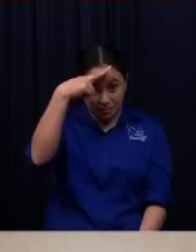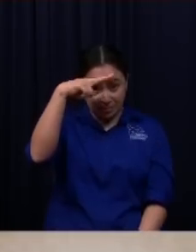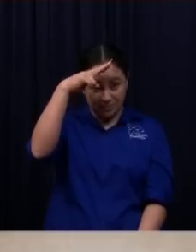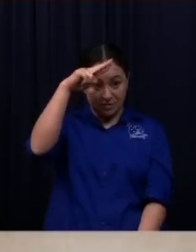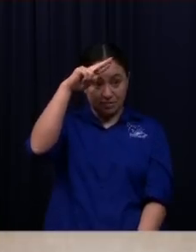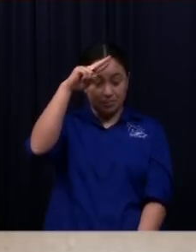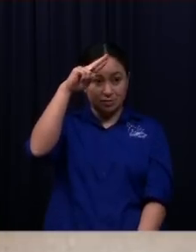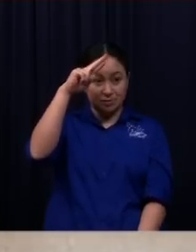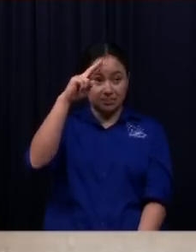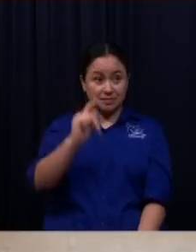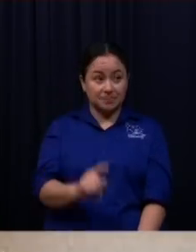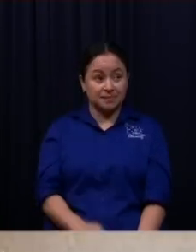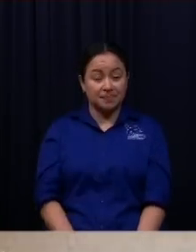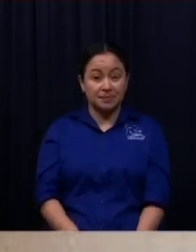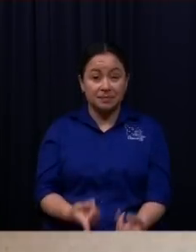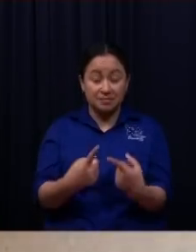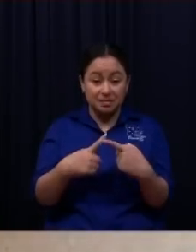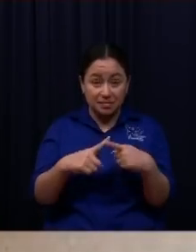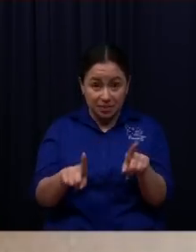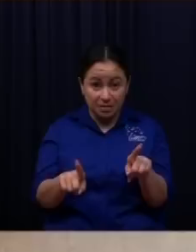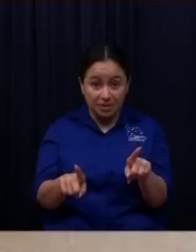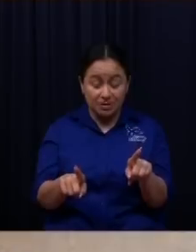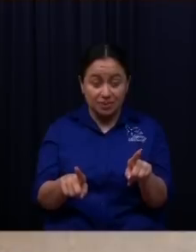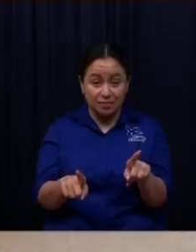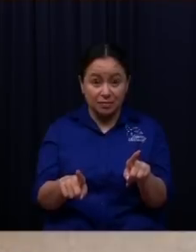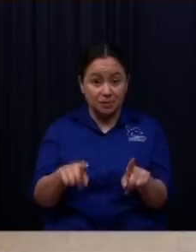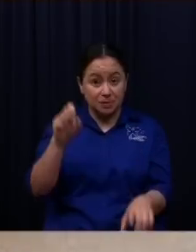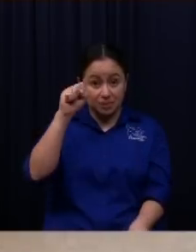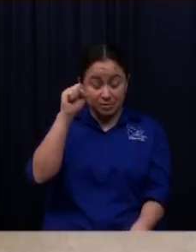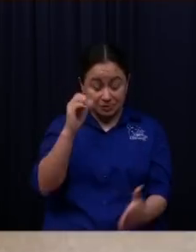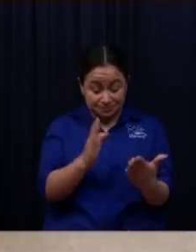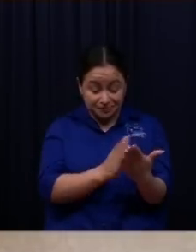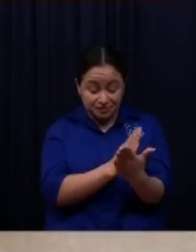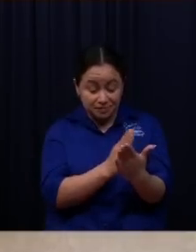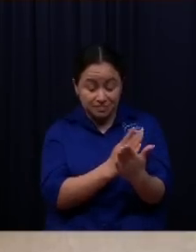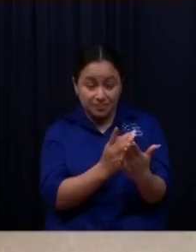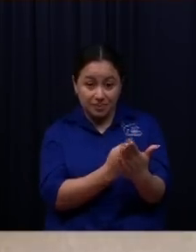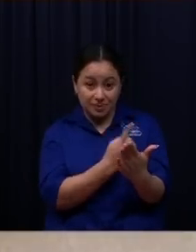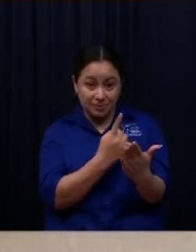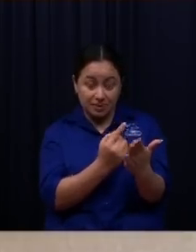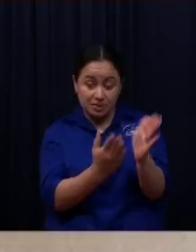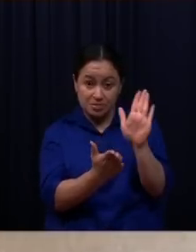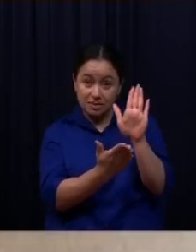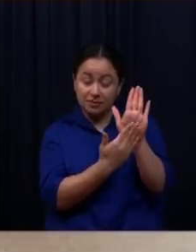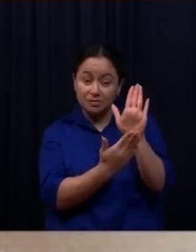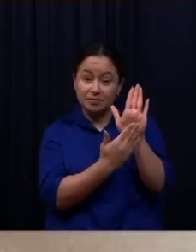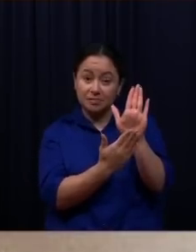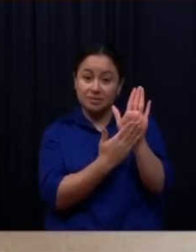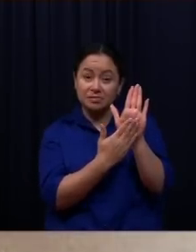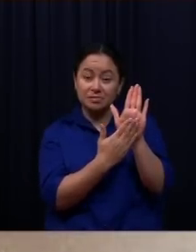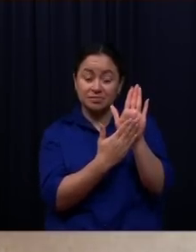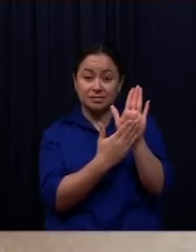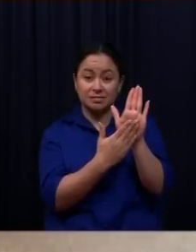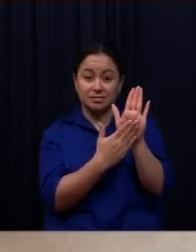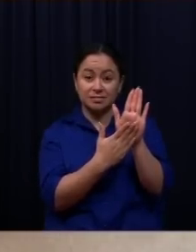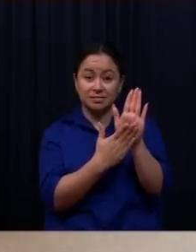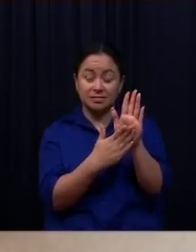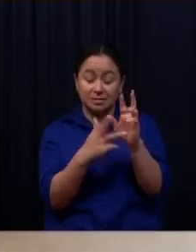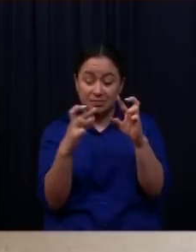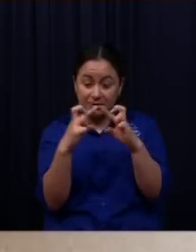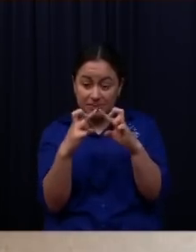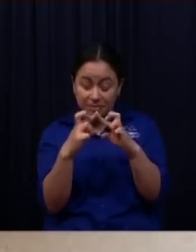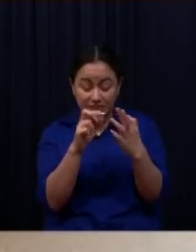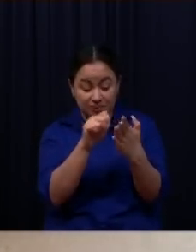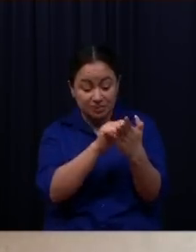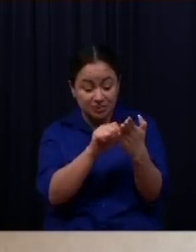No soy teólogo, pero sí me gusta leer la Biblia, y tengo evidencia de que Pablo fue el que escribió